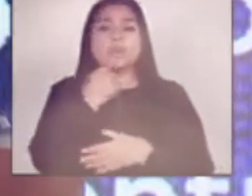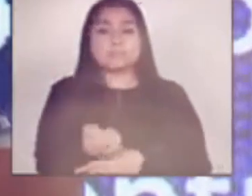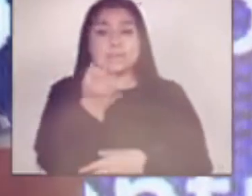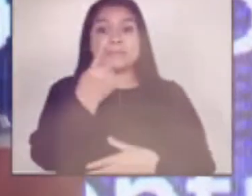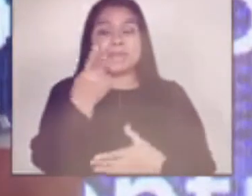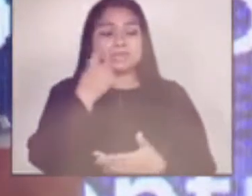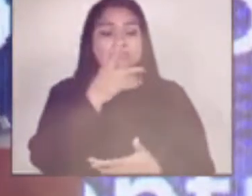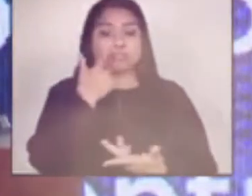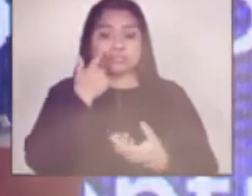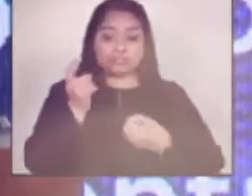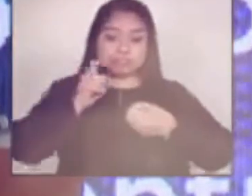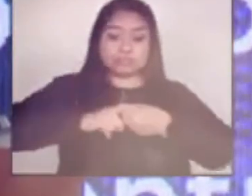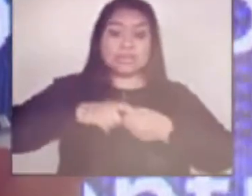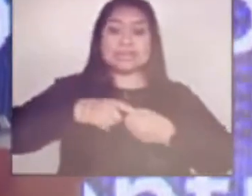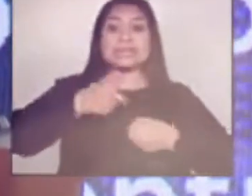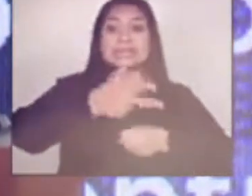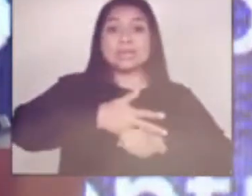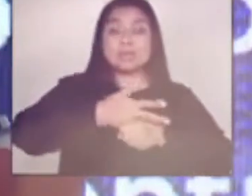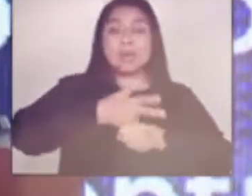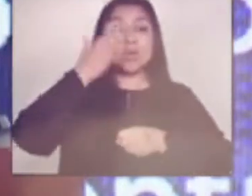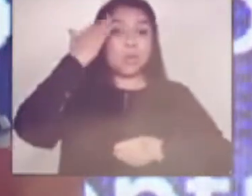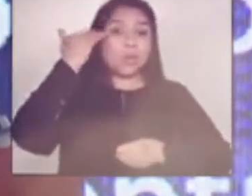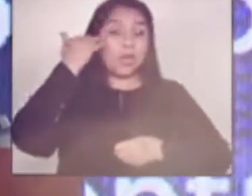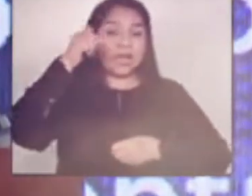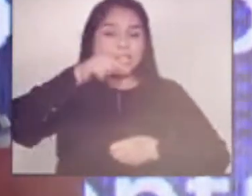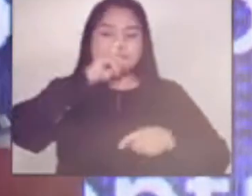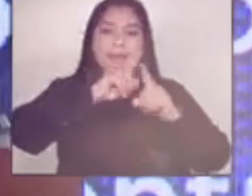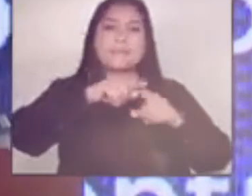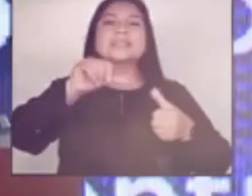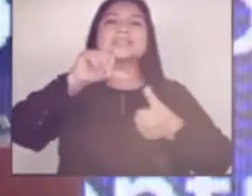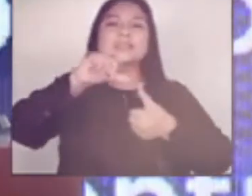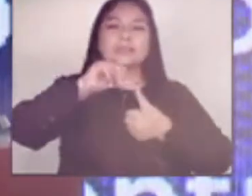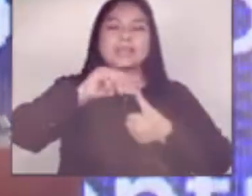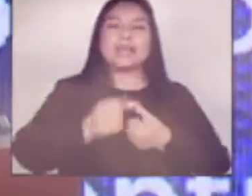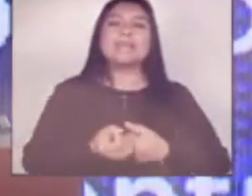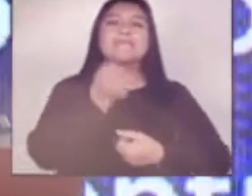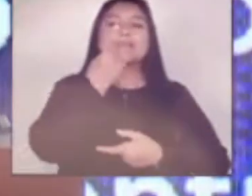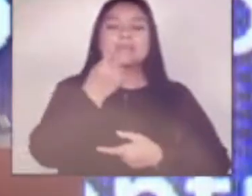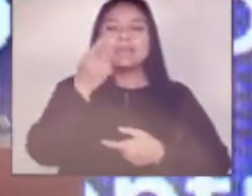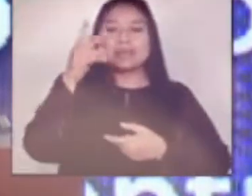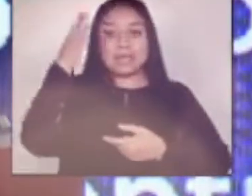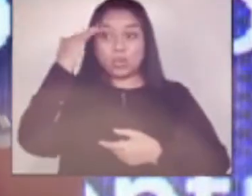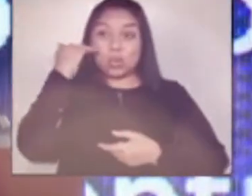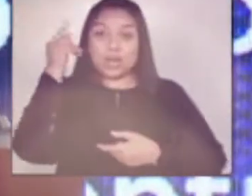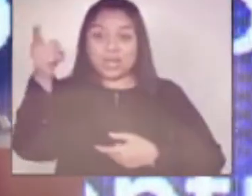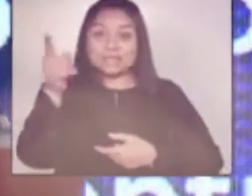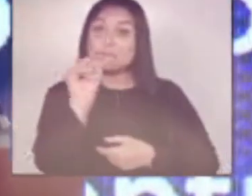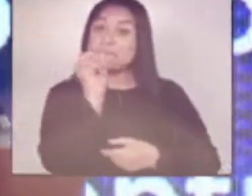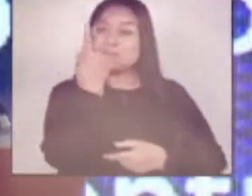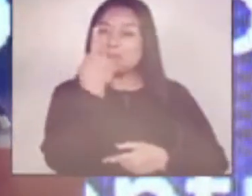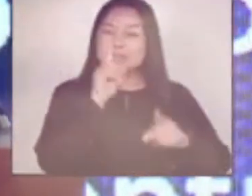comercial de la República de Corea en Centroamérica, y a su vez la República de Corea es uno de los